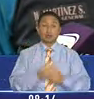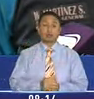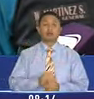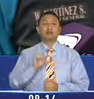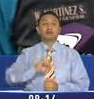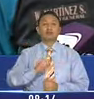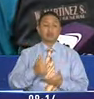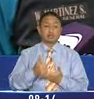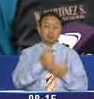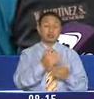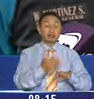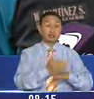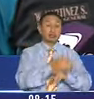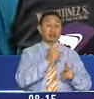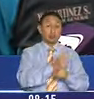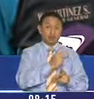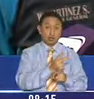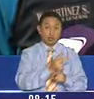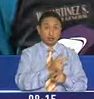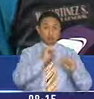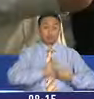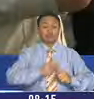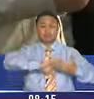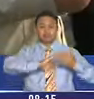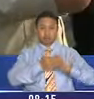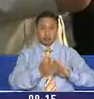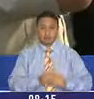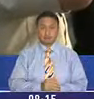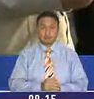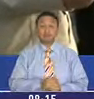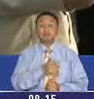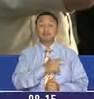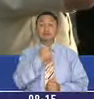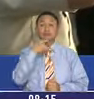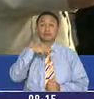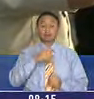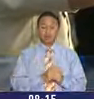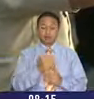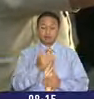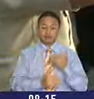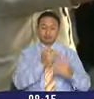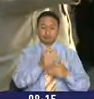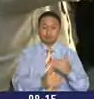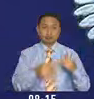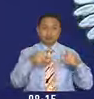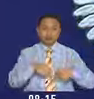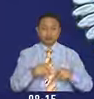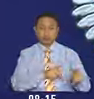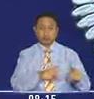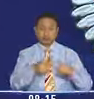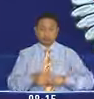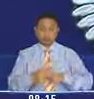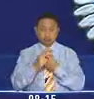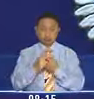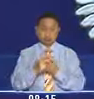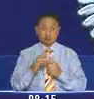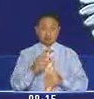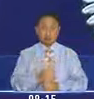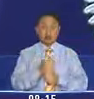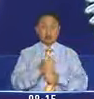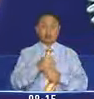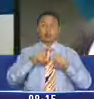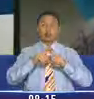acciones de carácter preventivo, formación de la comunidad. Según indicaron, de manera progresiva se tiene trazado un plan inicial para recuperar